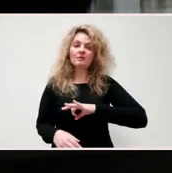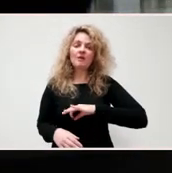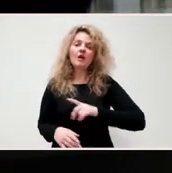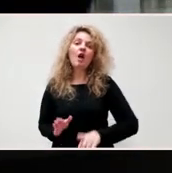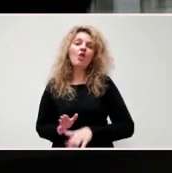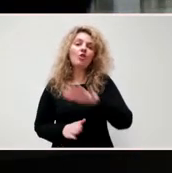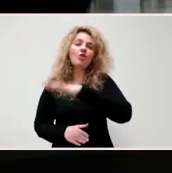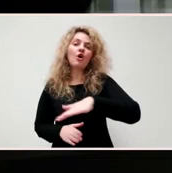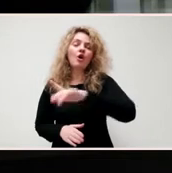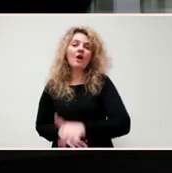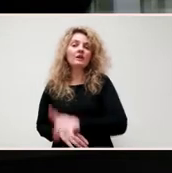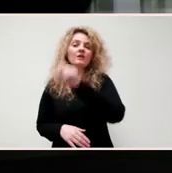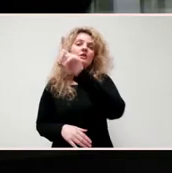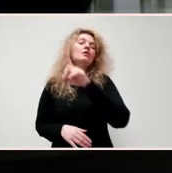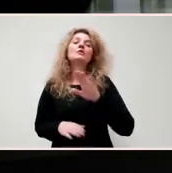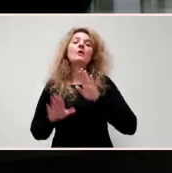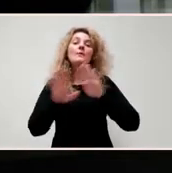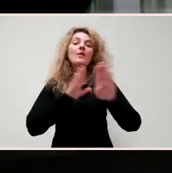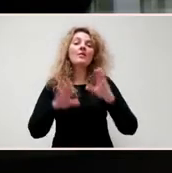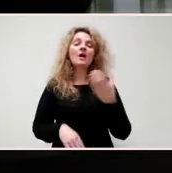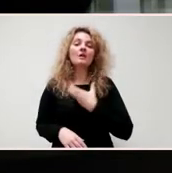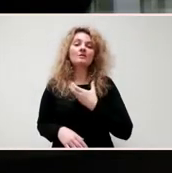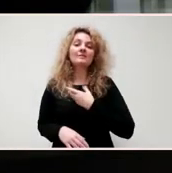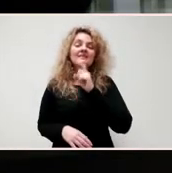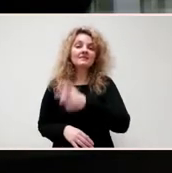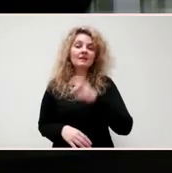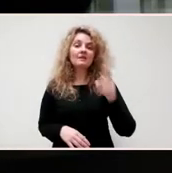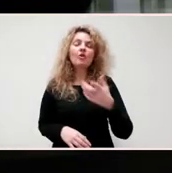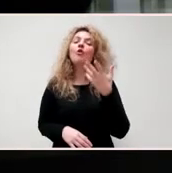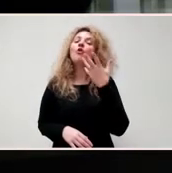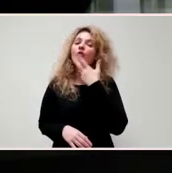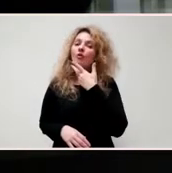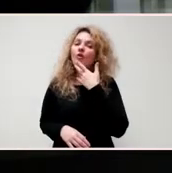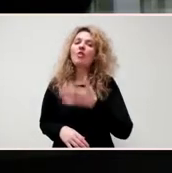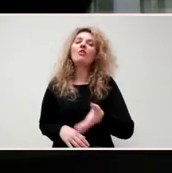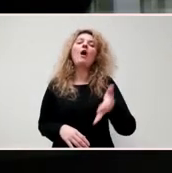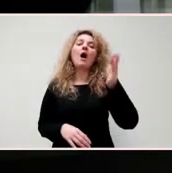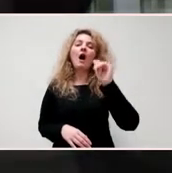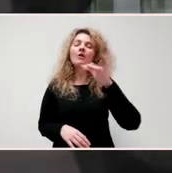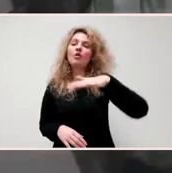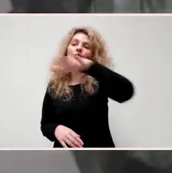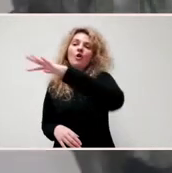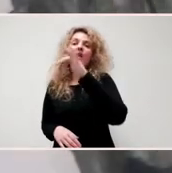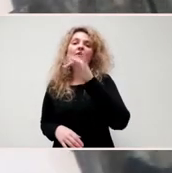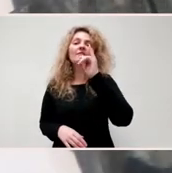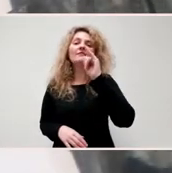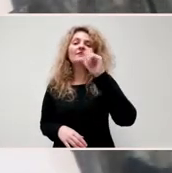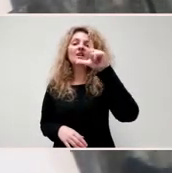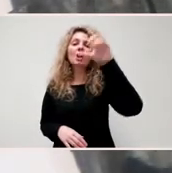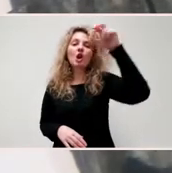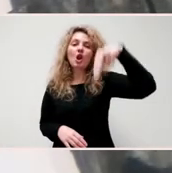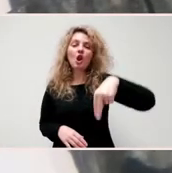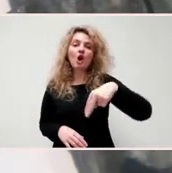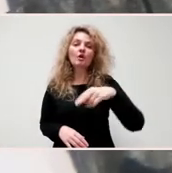marxe norte da ría de Pontevedra. No veciño concello de Sanxenxo, coñécese a existencia dun